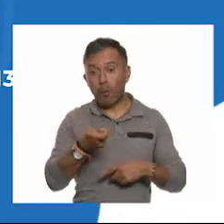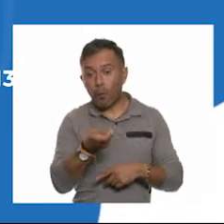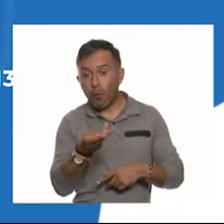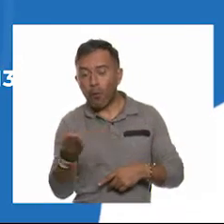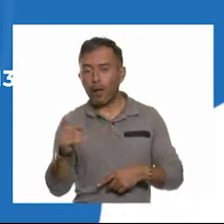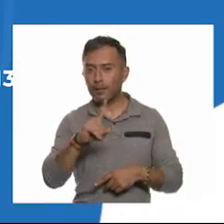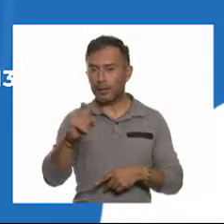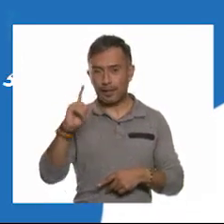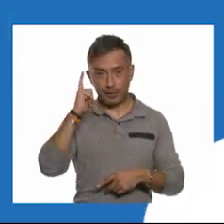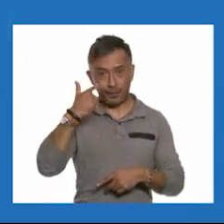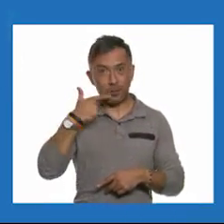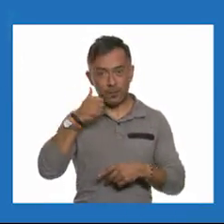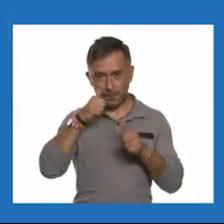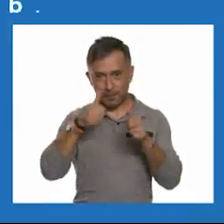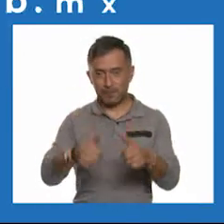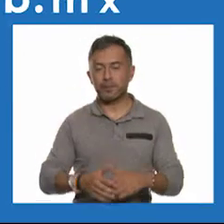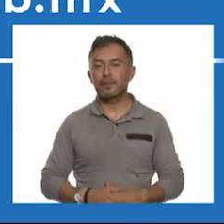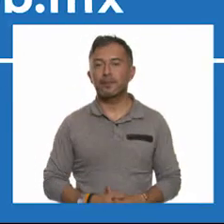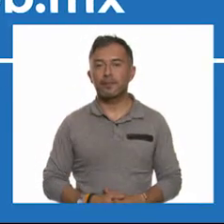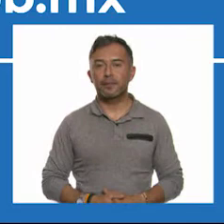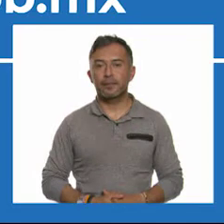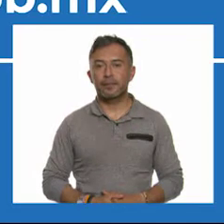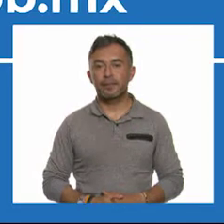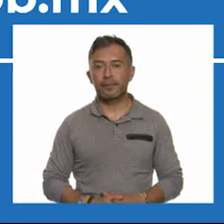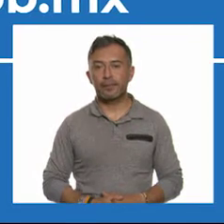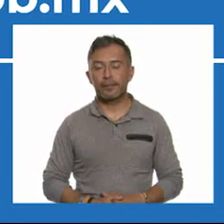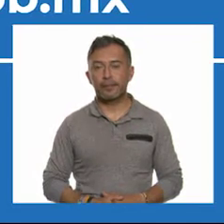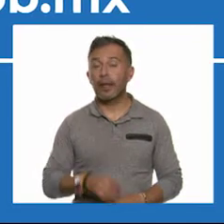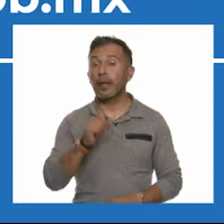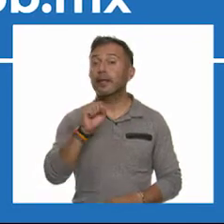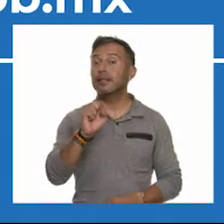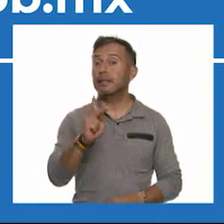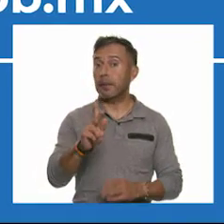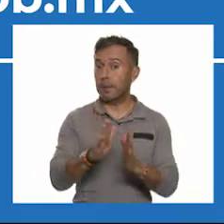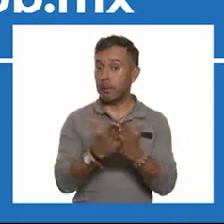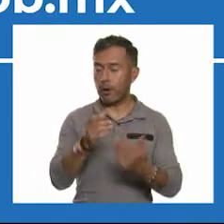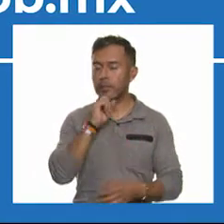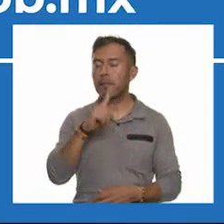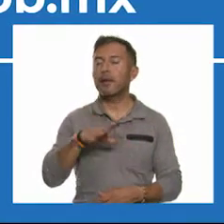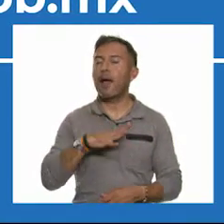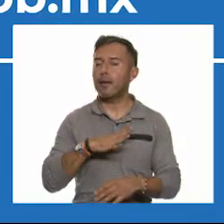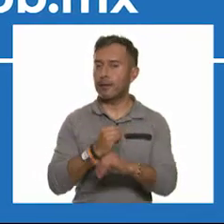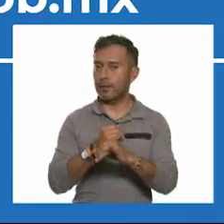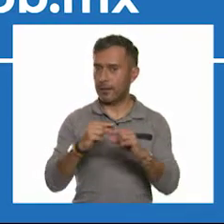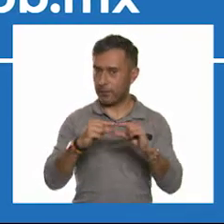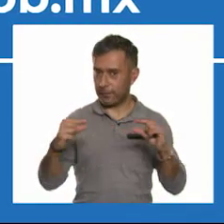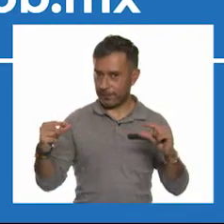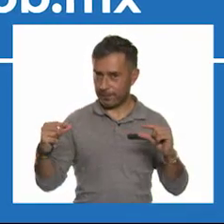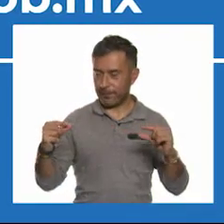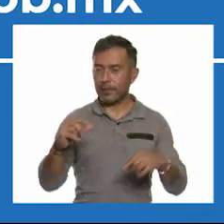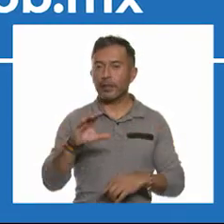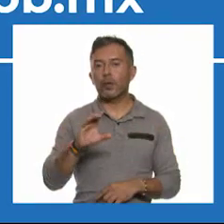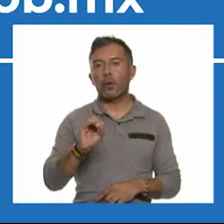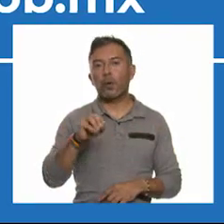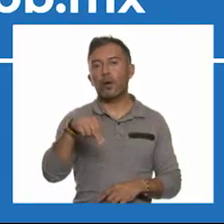100 líneas. También puedes encontrar los libros de texto en la